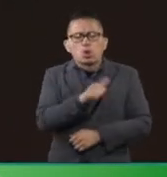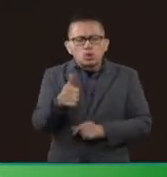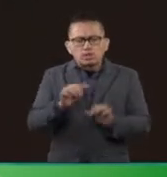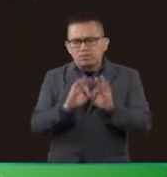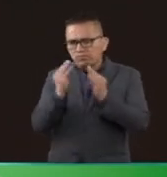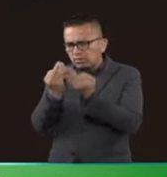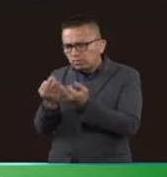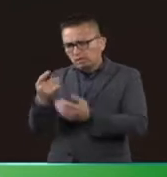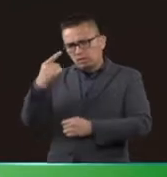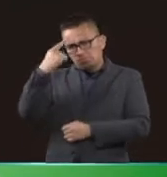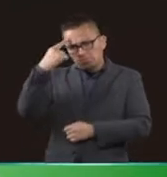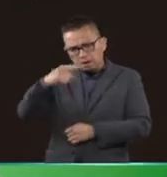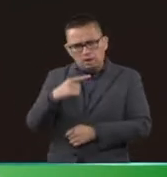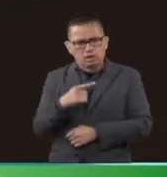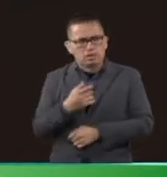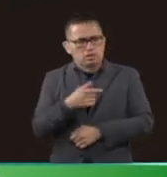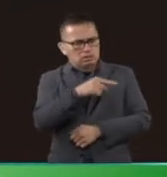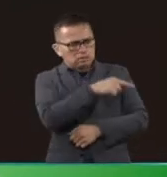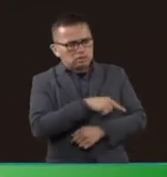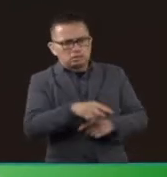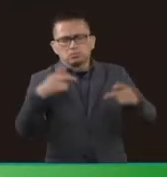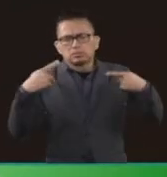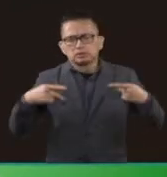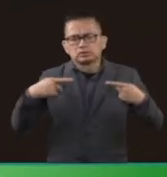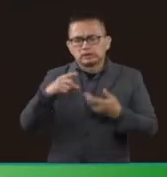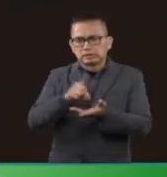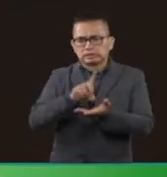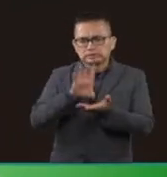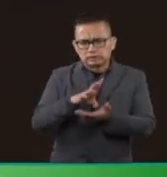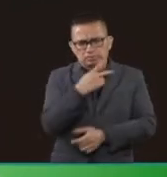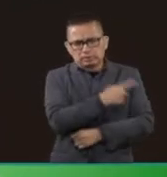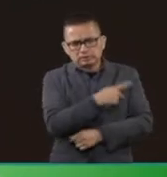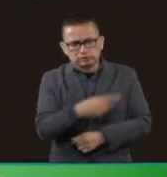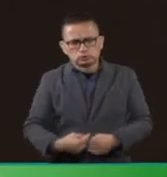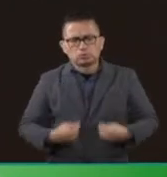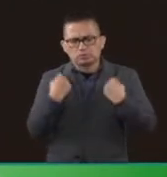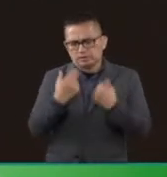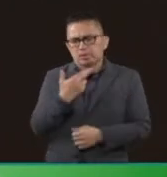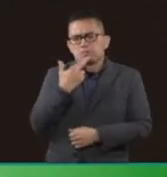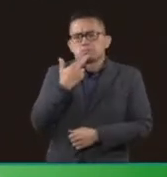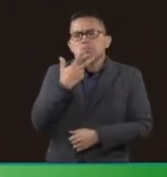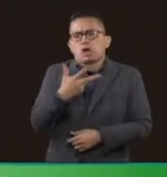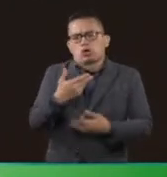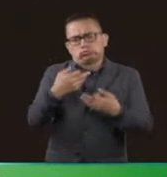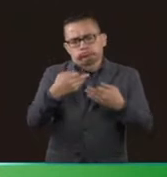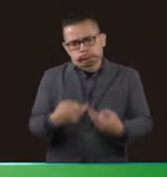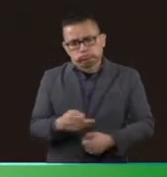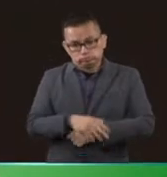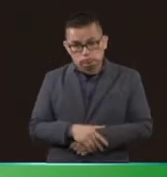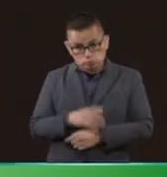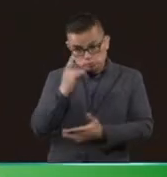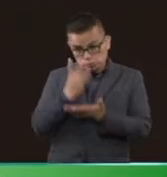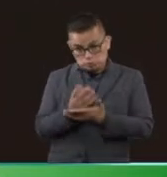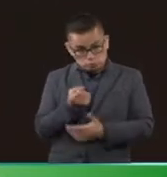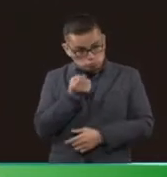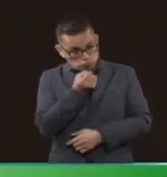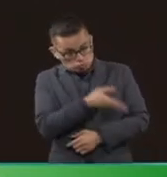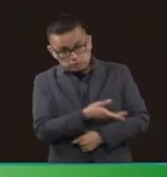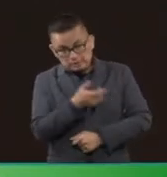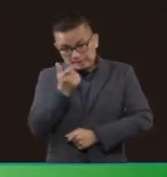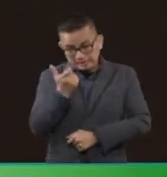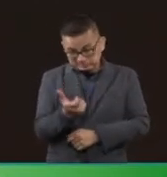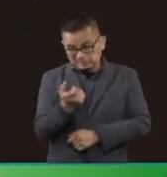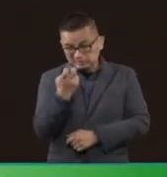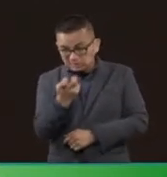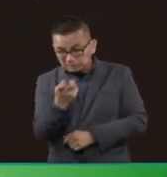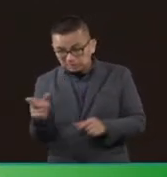dirigidas a mejorar la calidad de vida de las personas con discapacidad Más allá de este apoyo económico